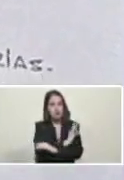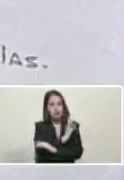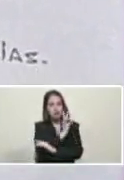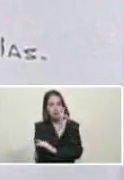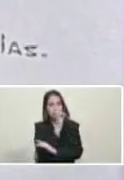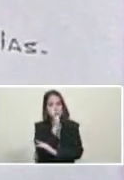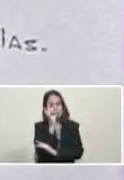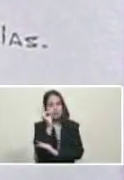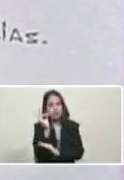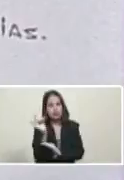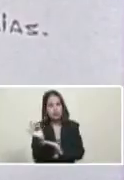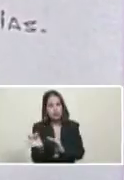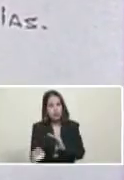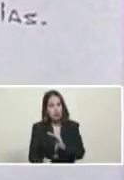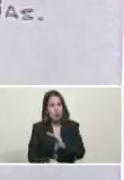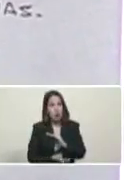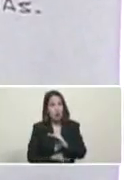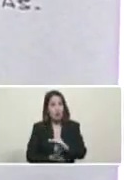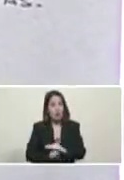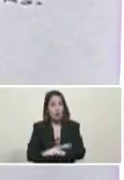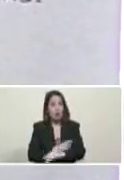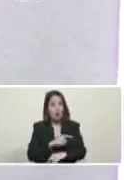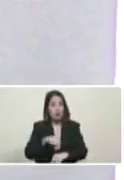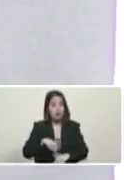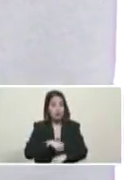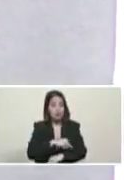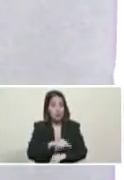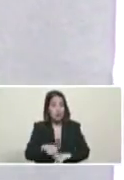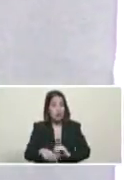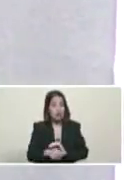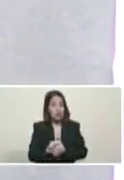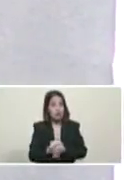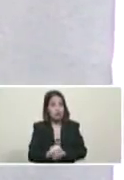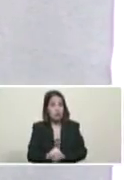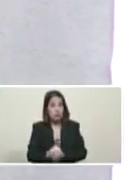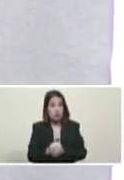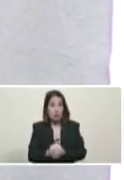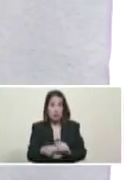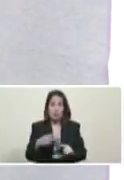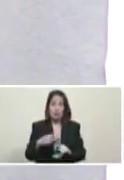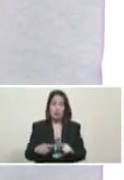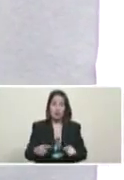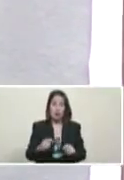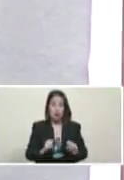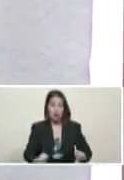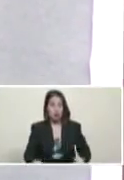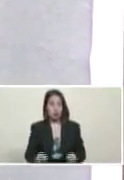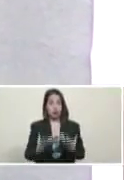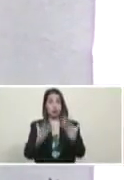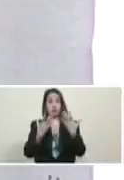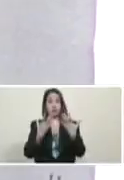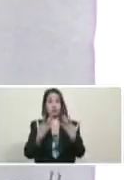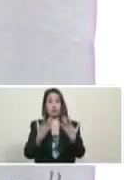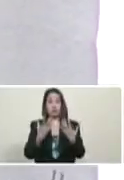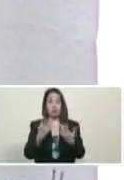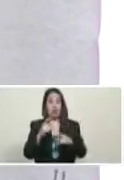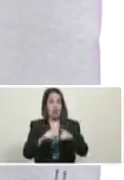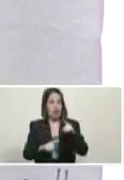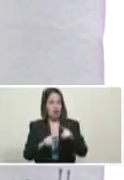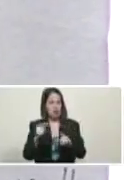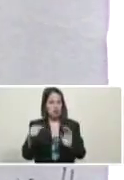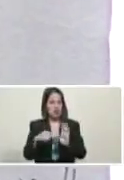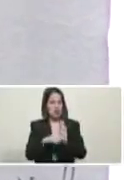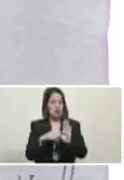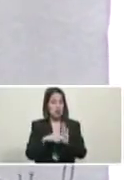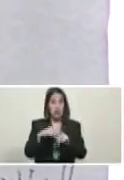inevitable. El tiempo pasa implacable y nos eleva sobre nuestras miserias, y la